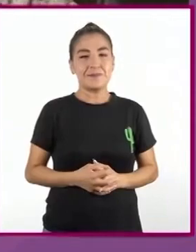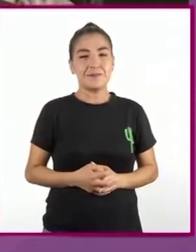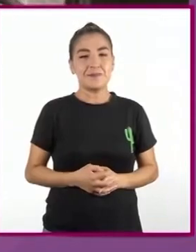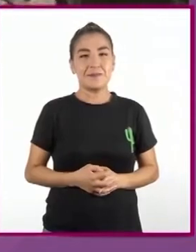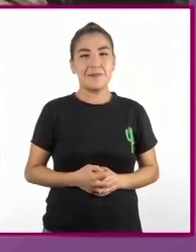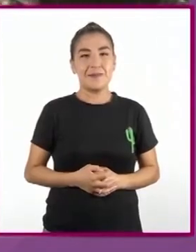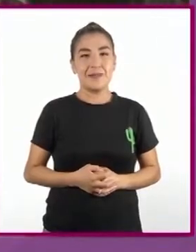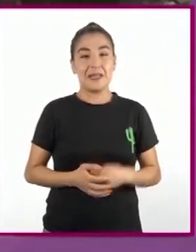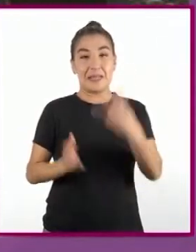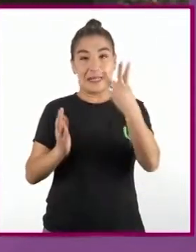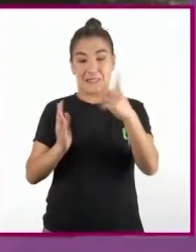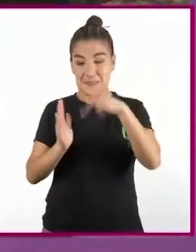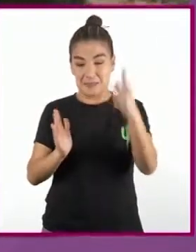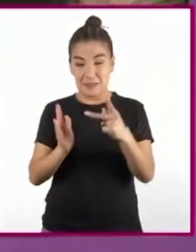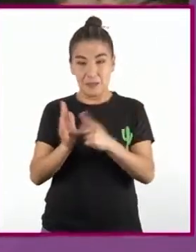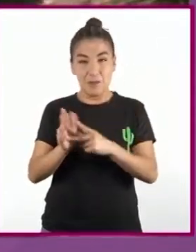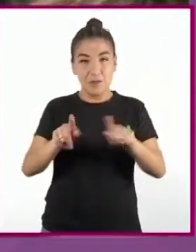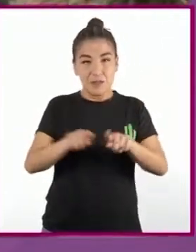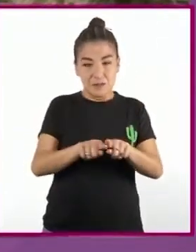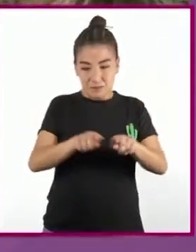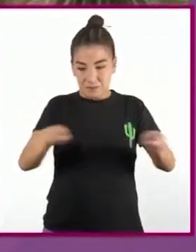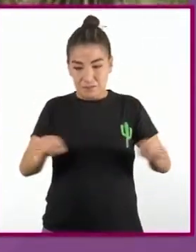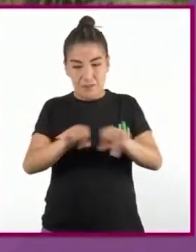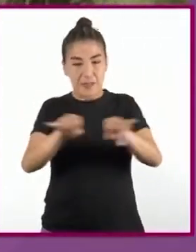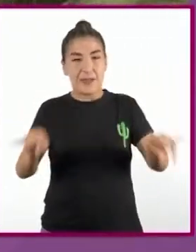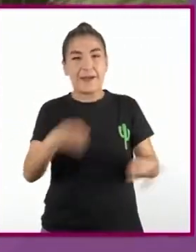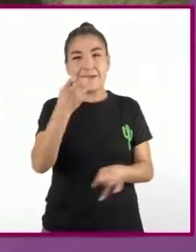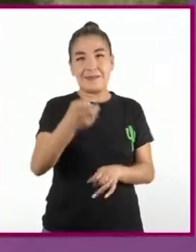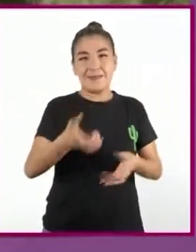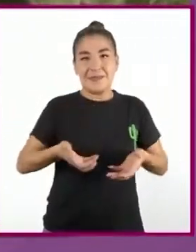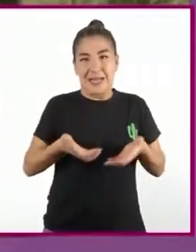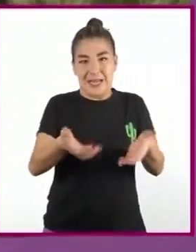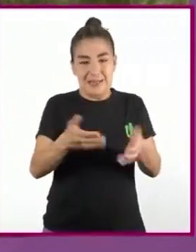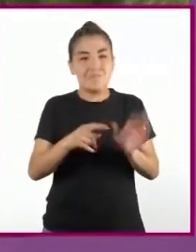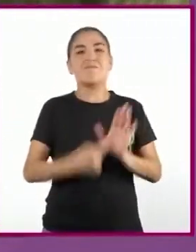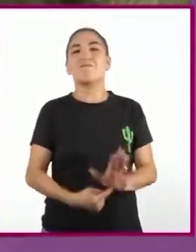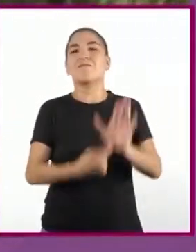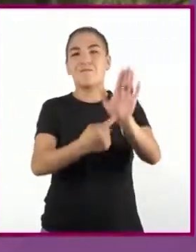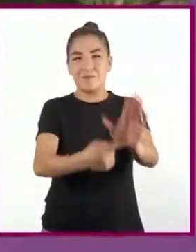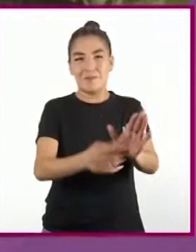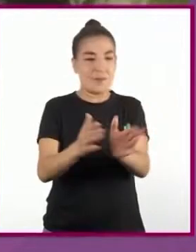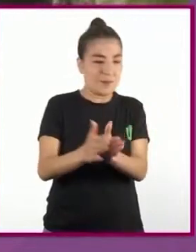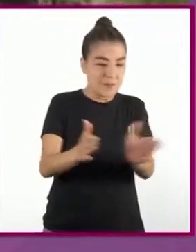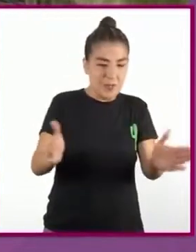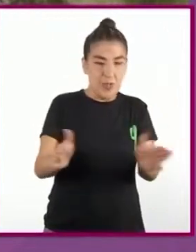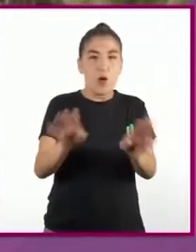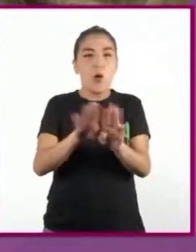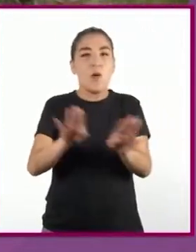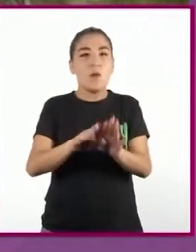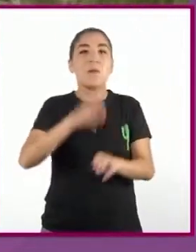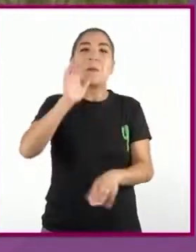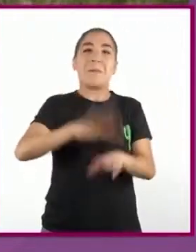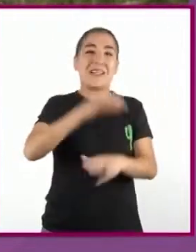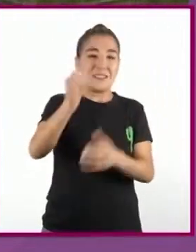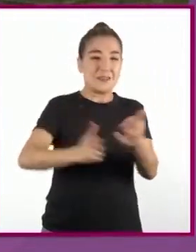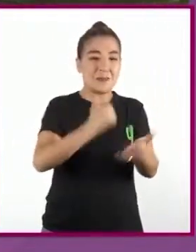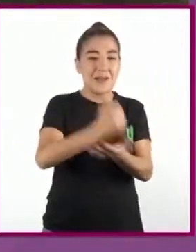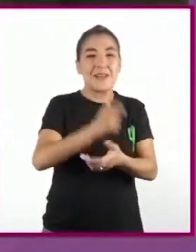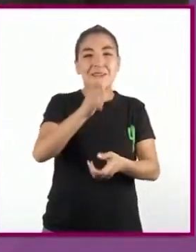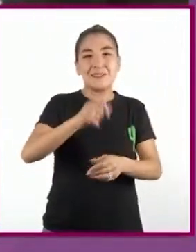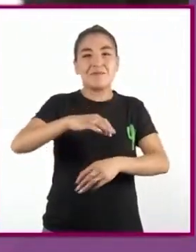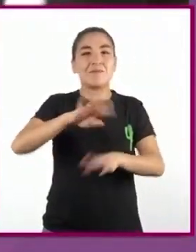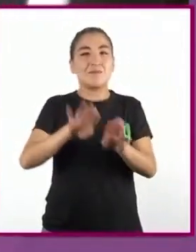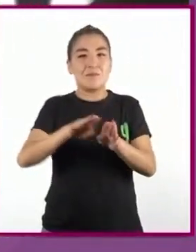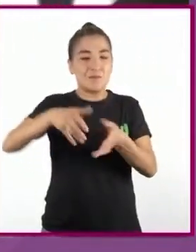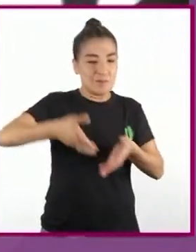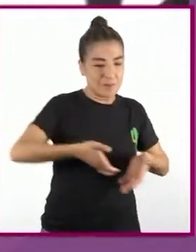3 kilómetros de longitud de la calle principal son muestra de ello, aunque la ciudad presenta una enorme cantidad de trazas que cruzan